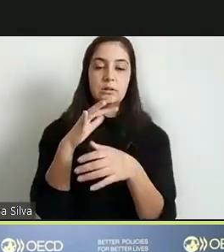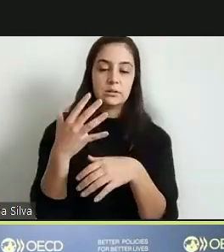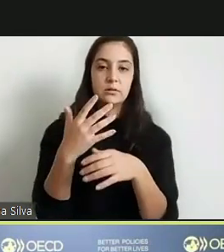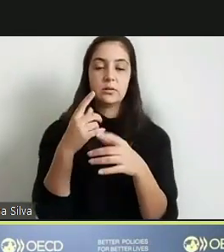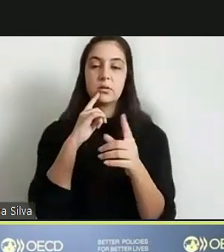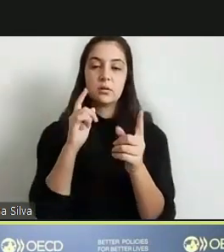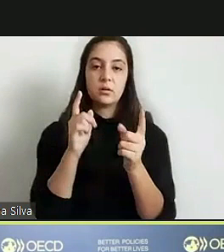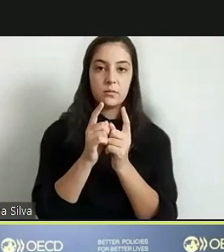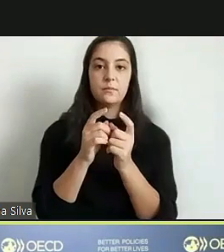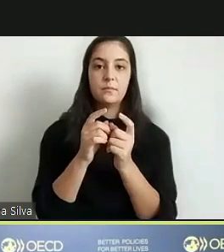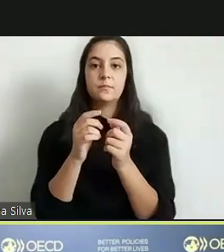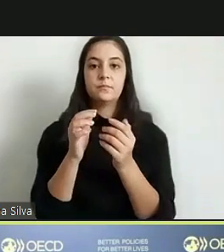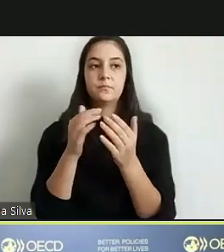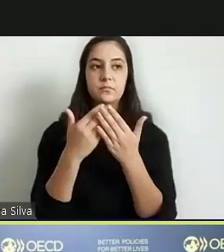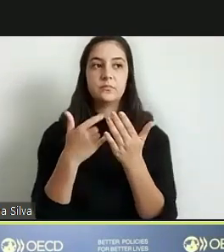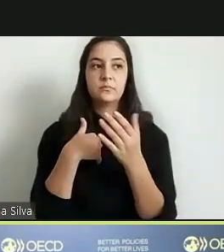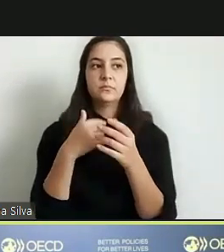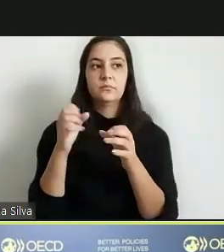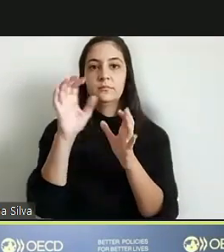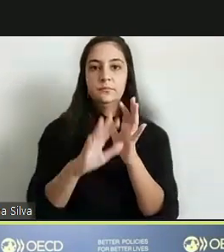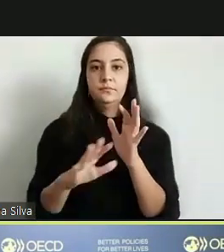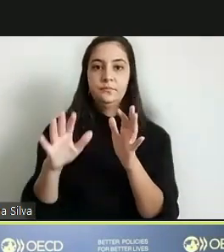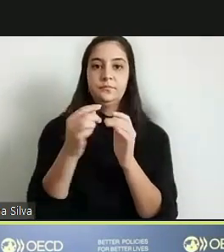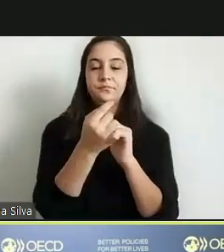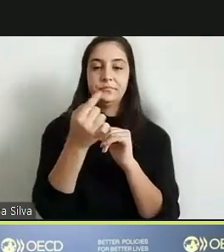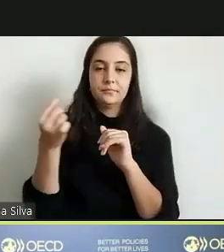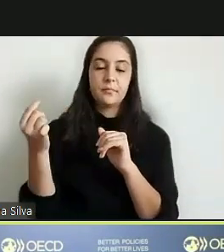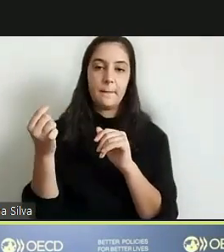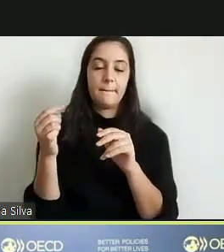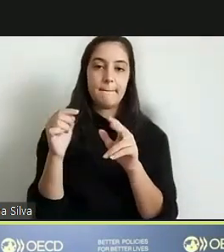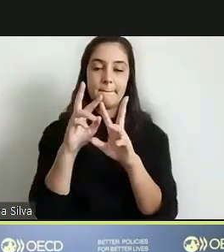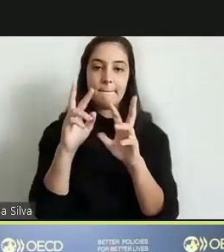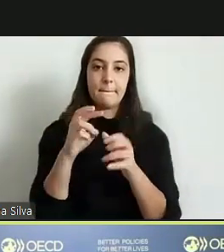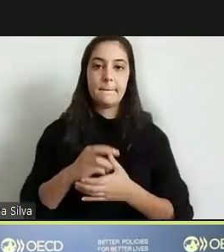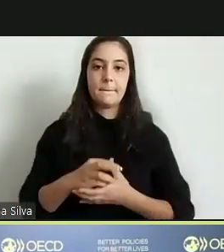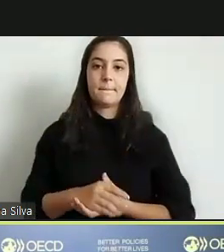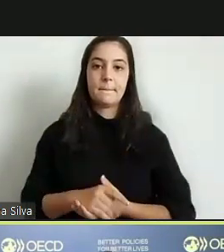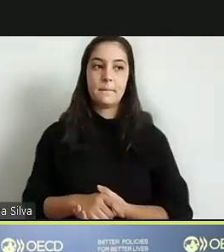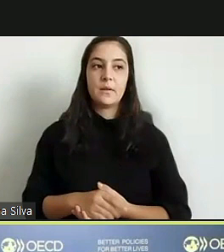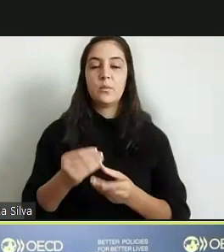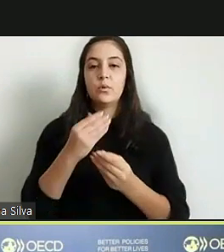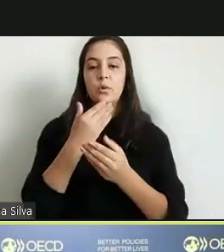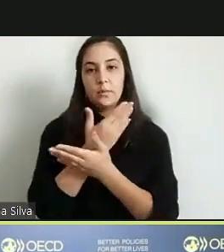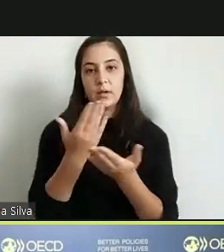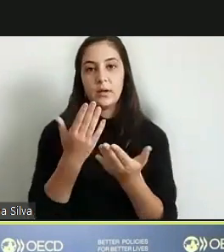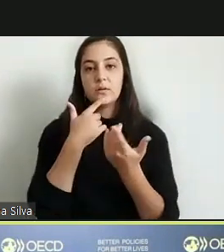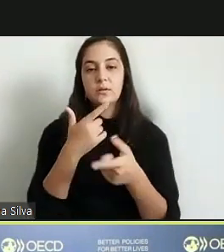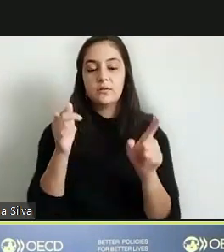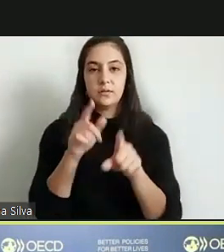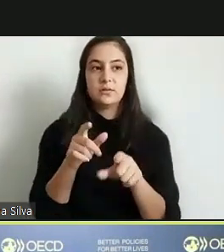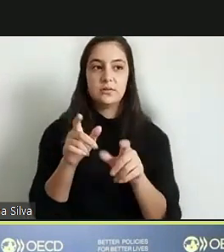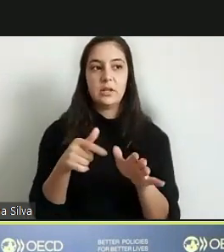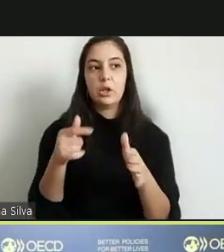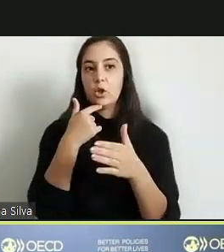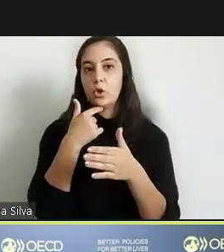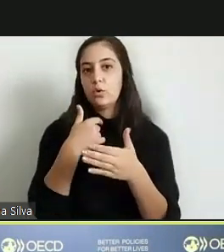en el feedback que dan los ciudadanos sobre cada una de las áreas temáticas. Muito obrigada nuevamente y estoy